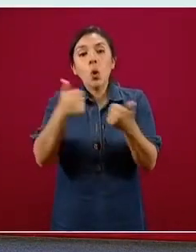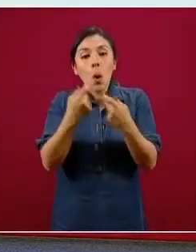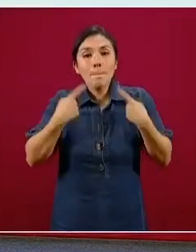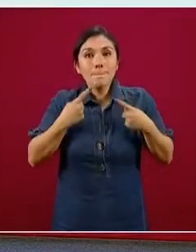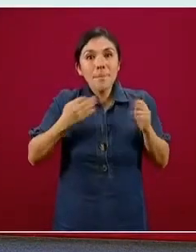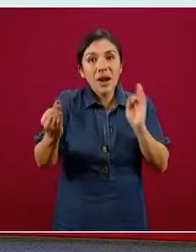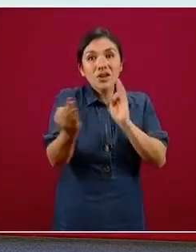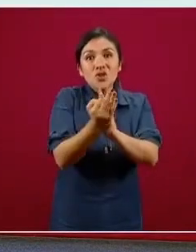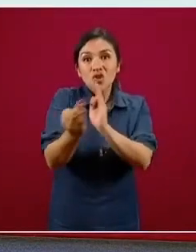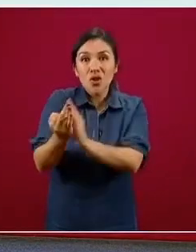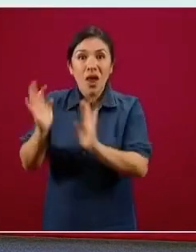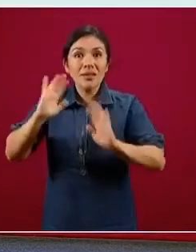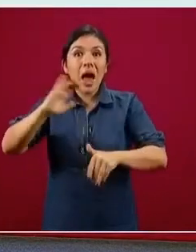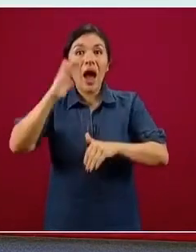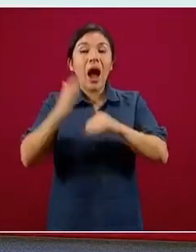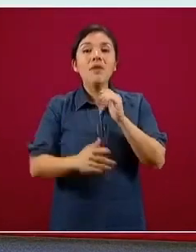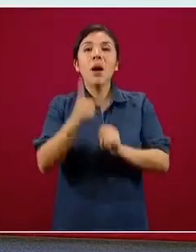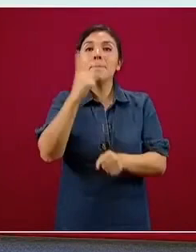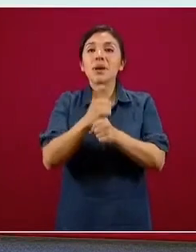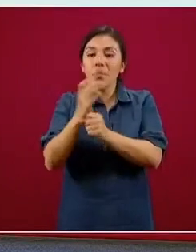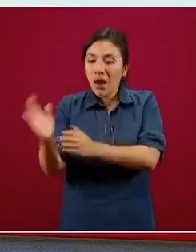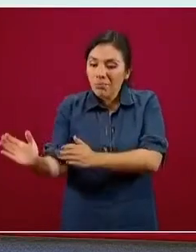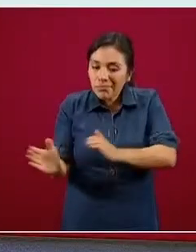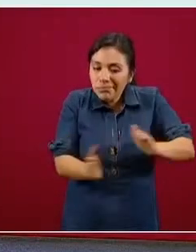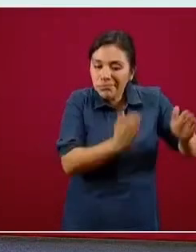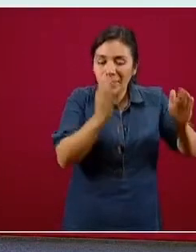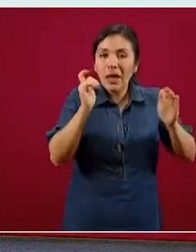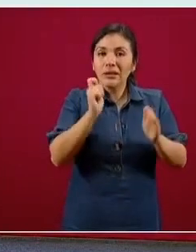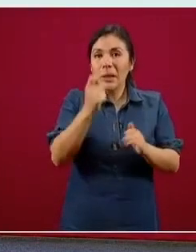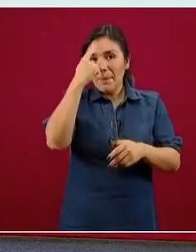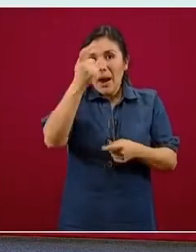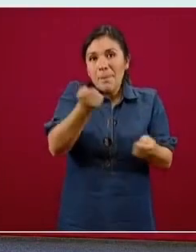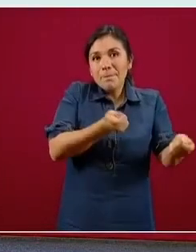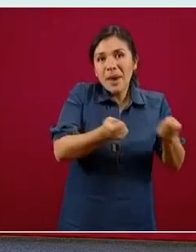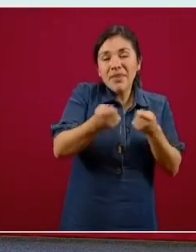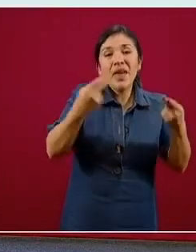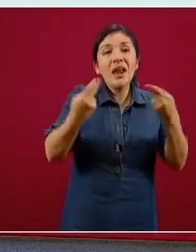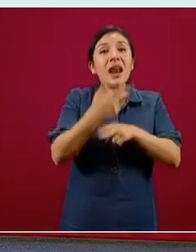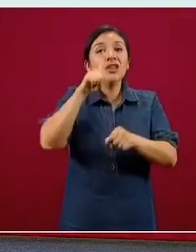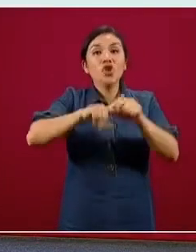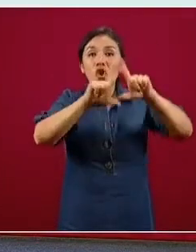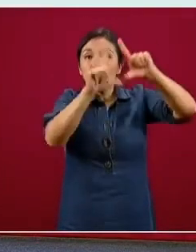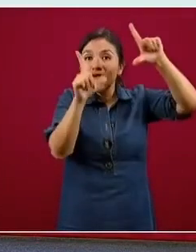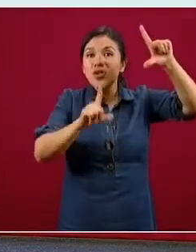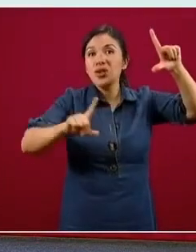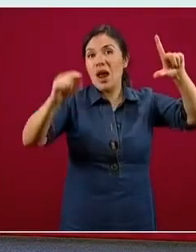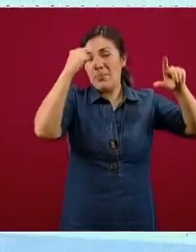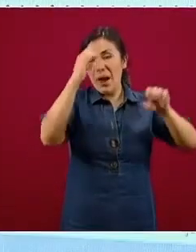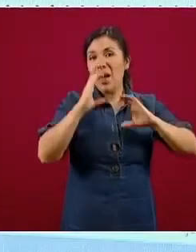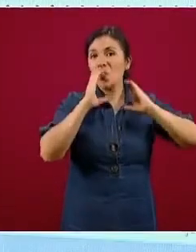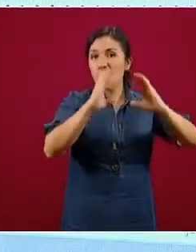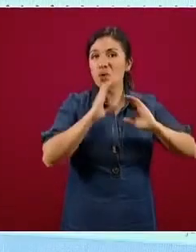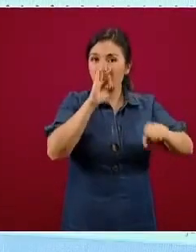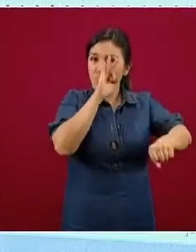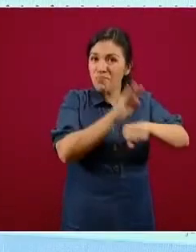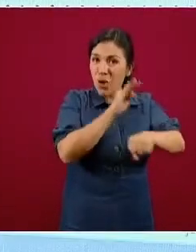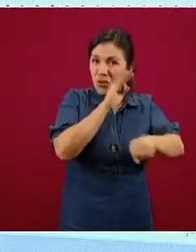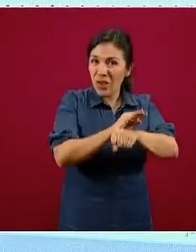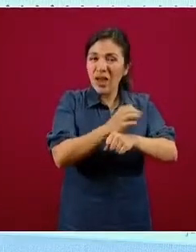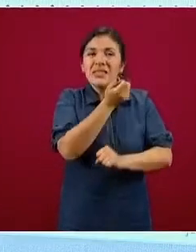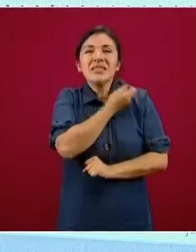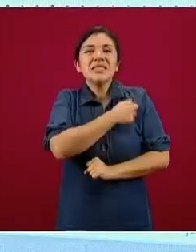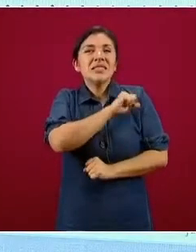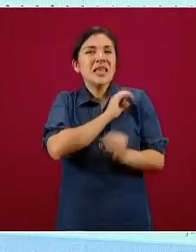comunitario, cuando ha terminado el primer bloque de las medidas nacionales de mitigación, cuando ha terminado